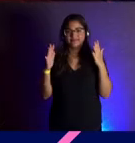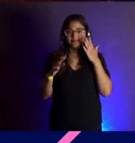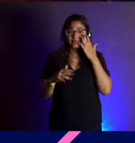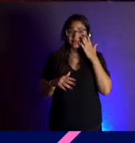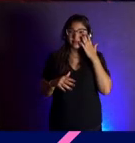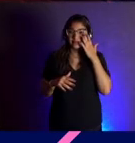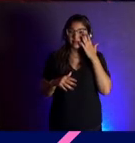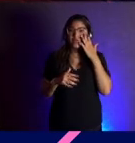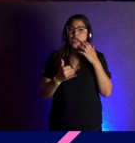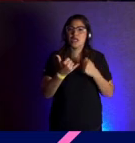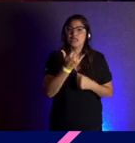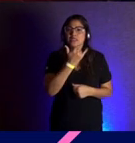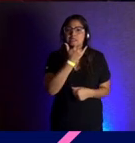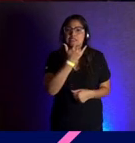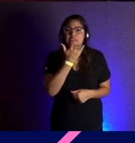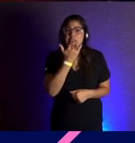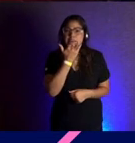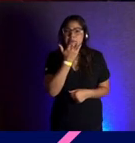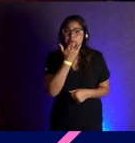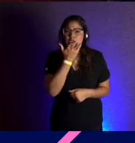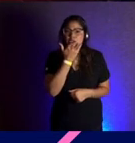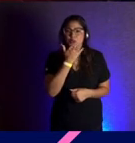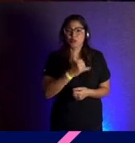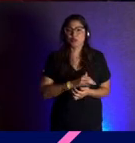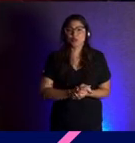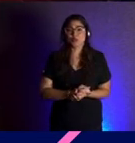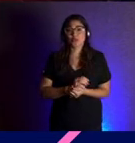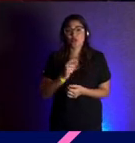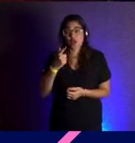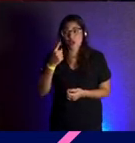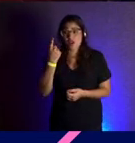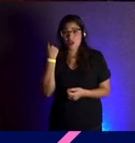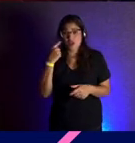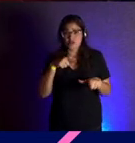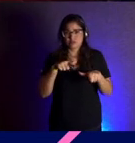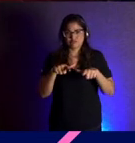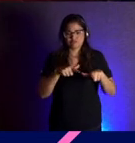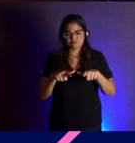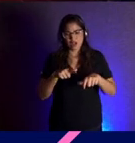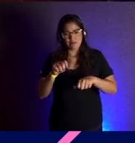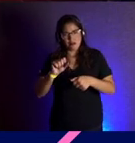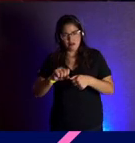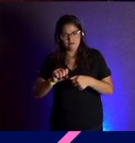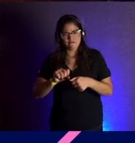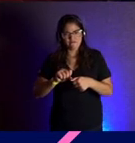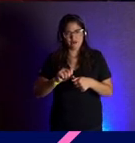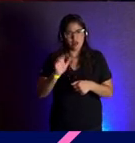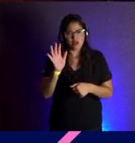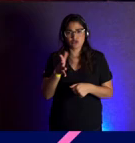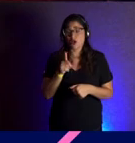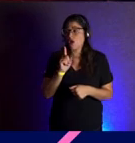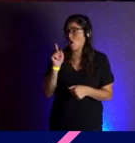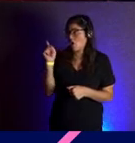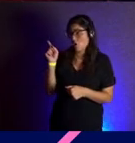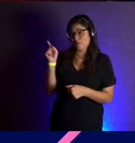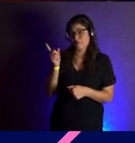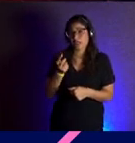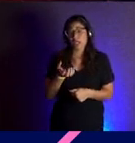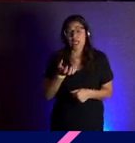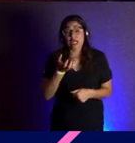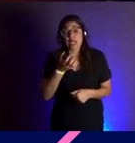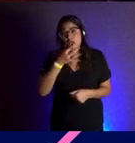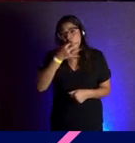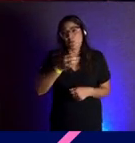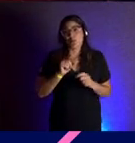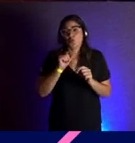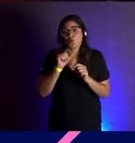Este es el trabajo y lo dejo mientras transiciono. Era simplemente como para decirles, y decirles, esta es la única fuente de